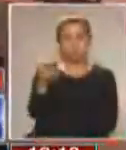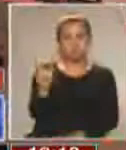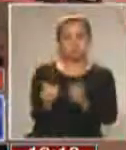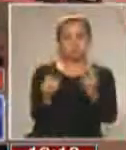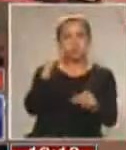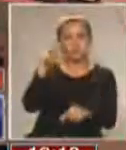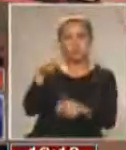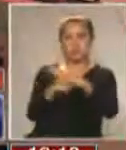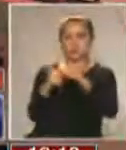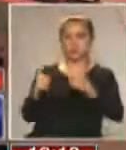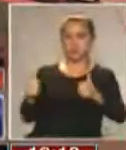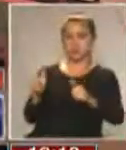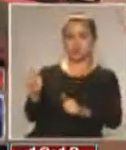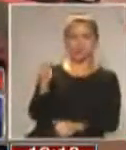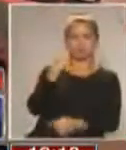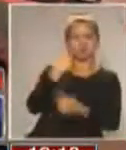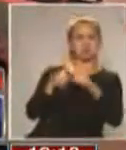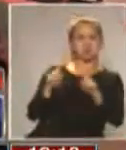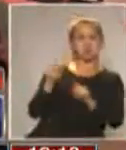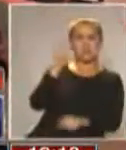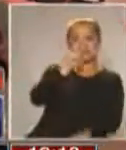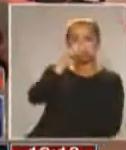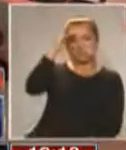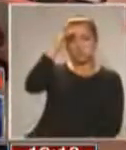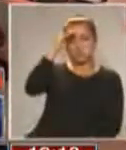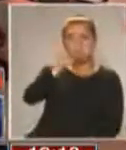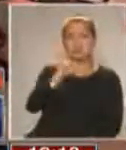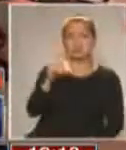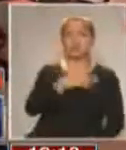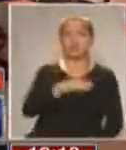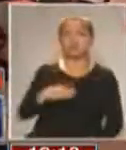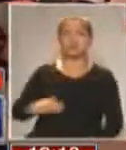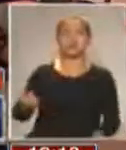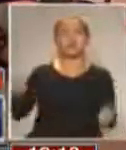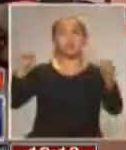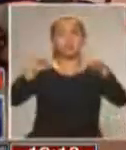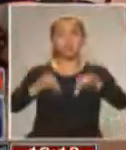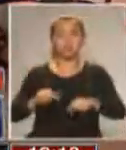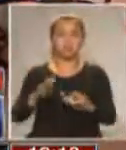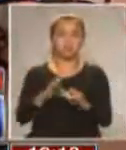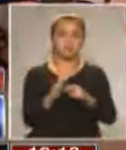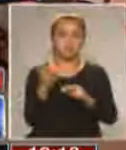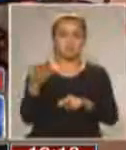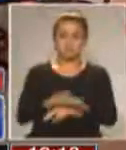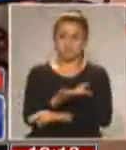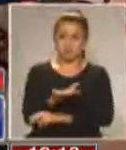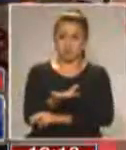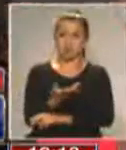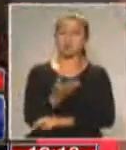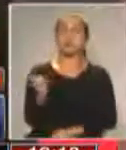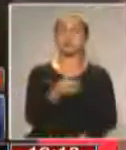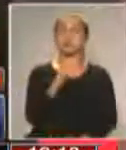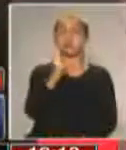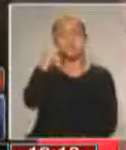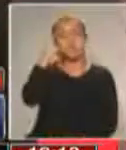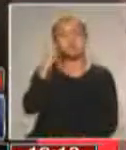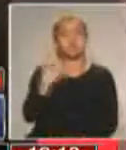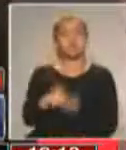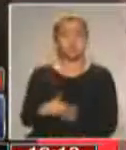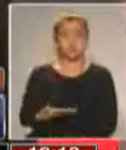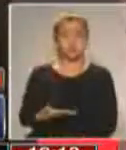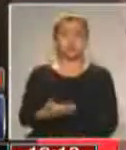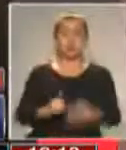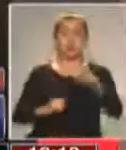personas, vamos a llevar al gobierno a una crisis. Entonces, nosotros creemos que sí es importante y nosotros creemos que